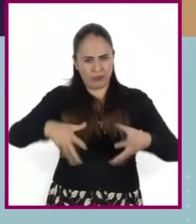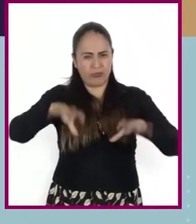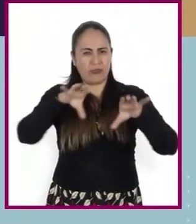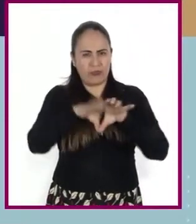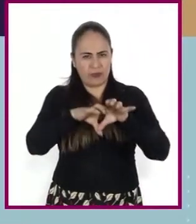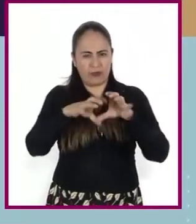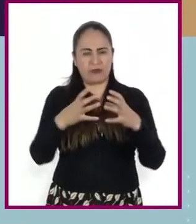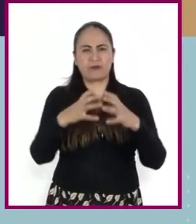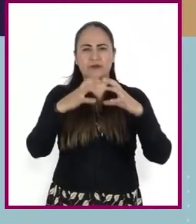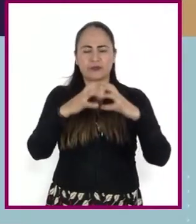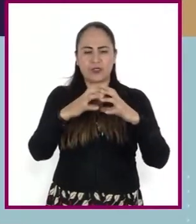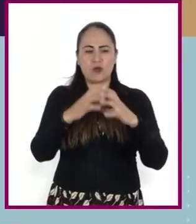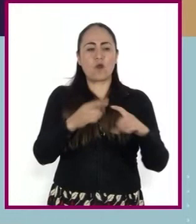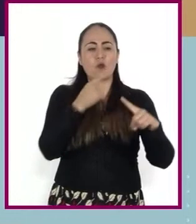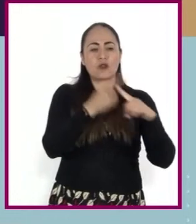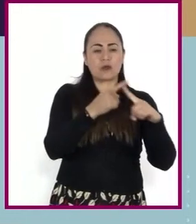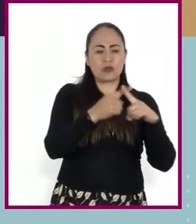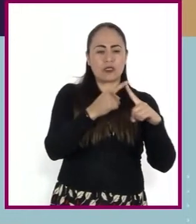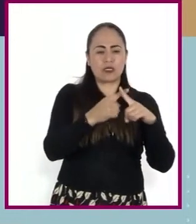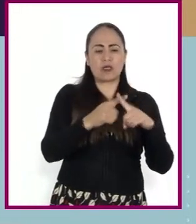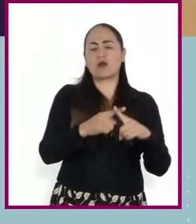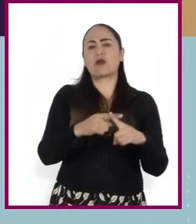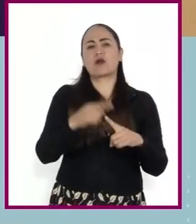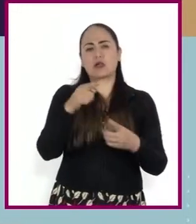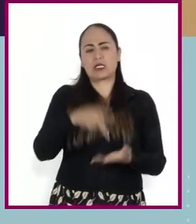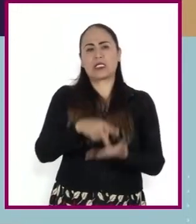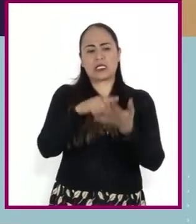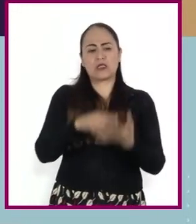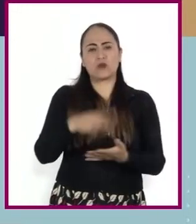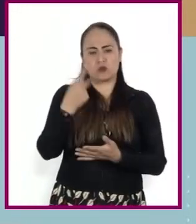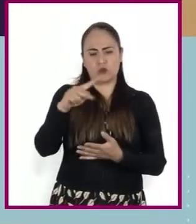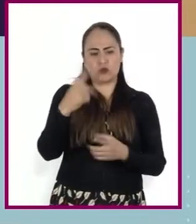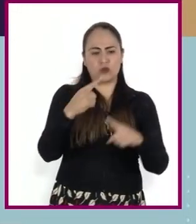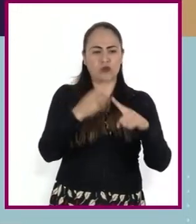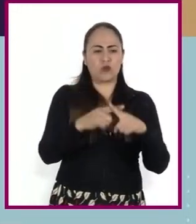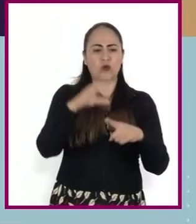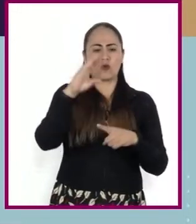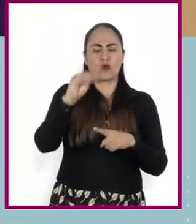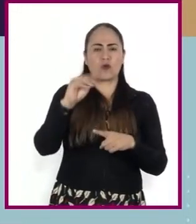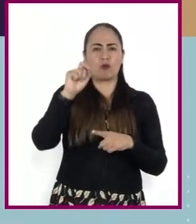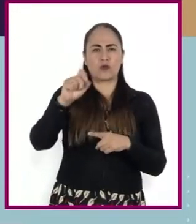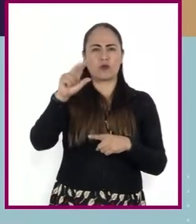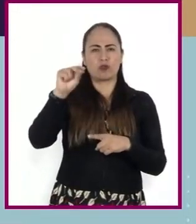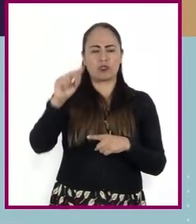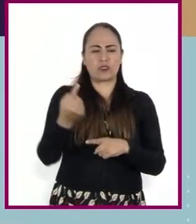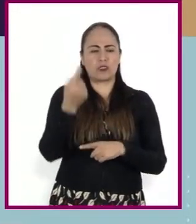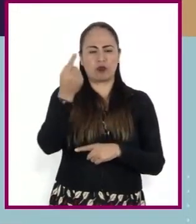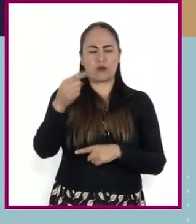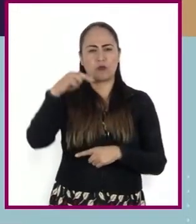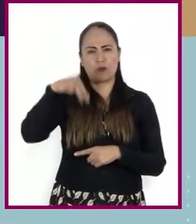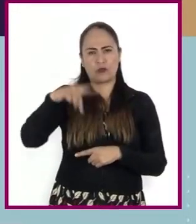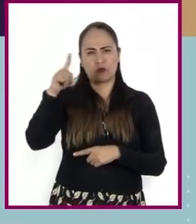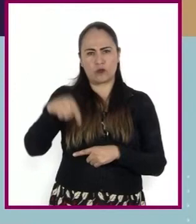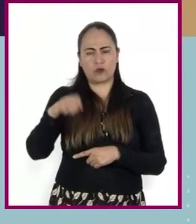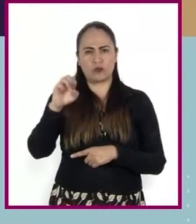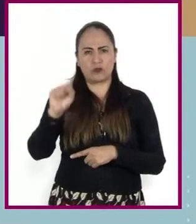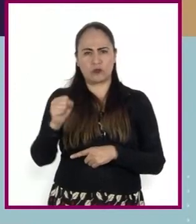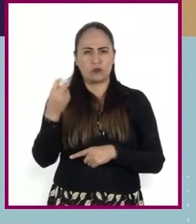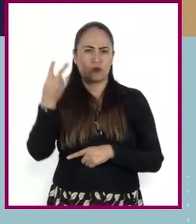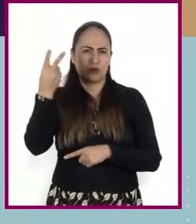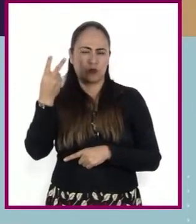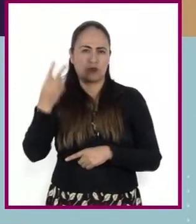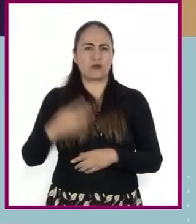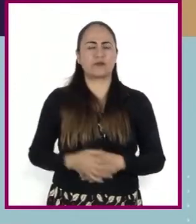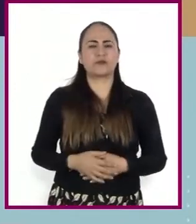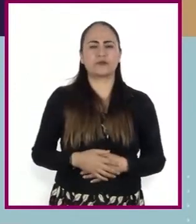de multiplicar tu masa por 9.81 metros sobre segundo al cuadrado, que es el valor aproximado de la aceleración